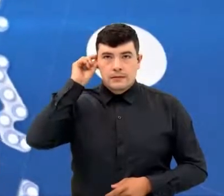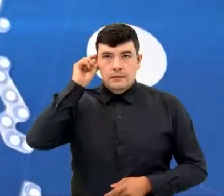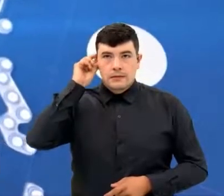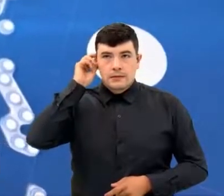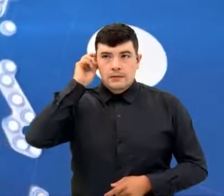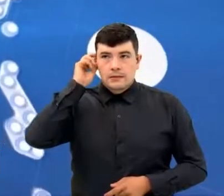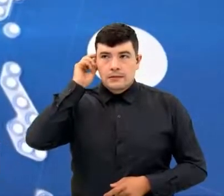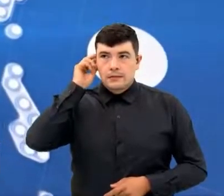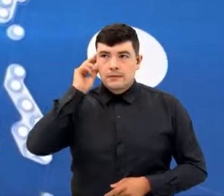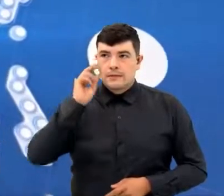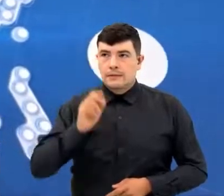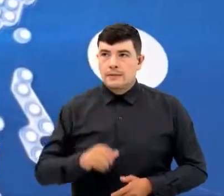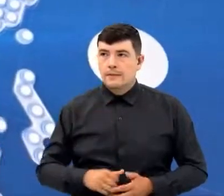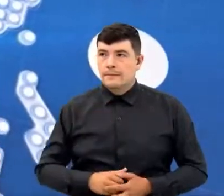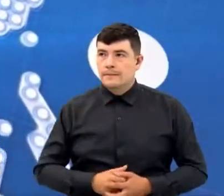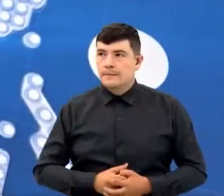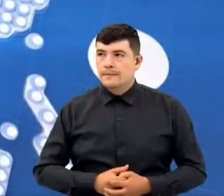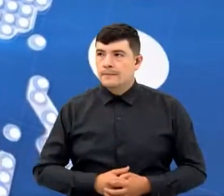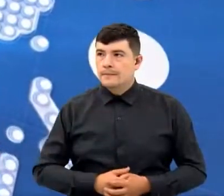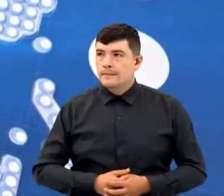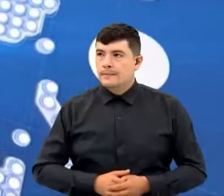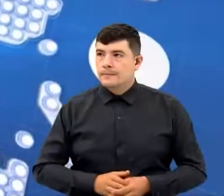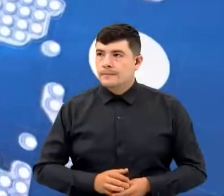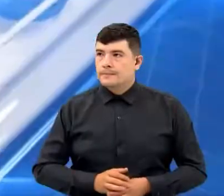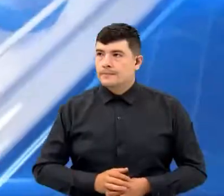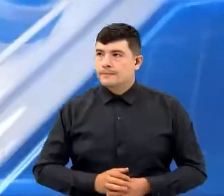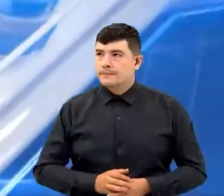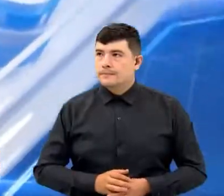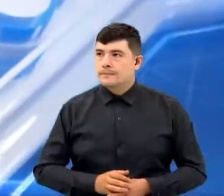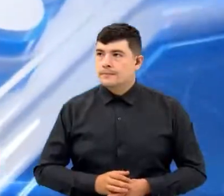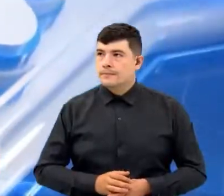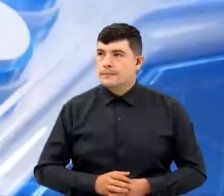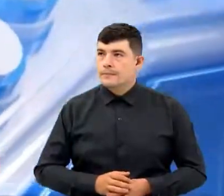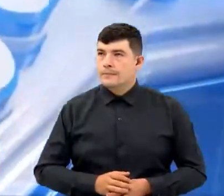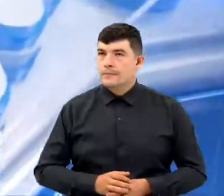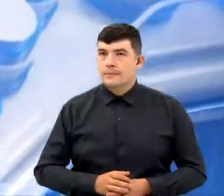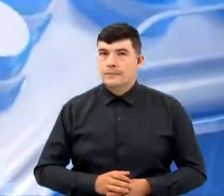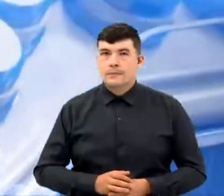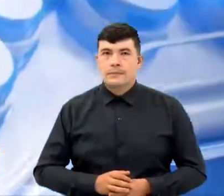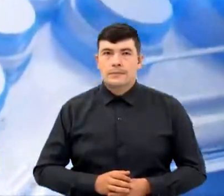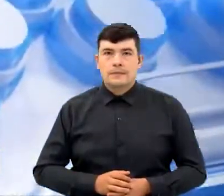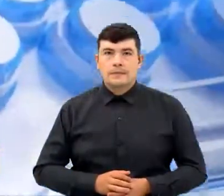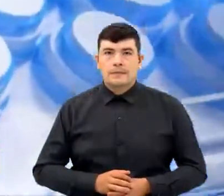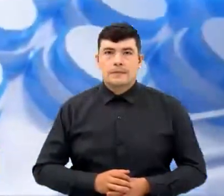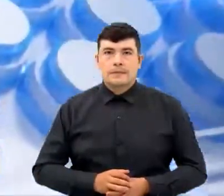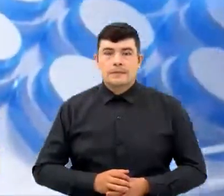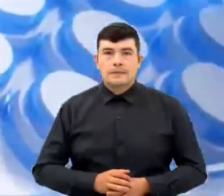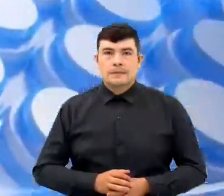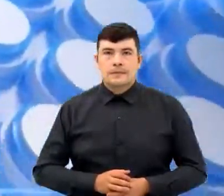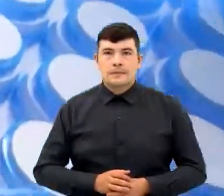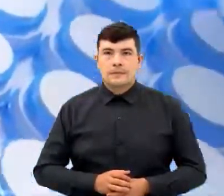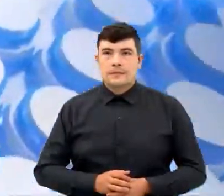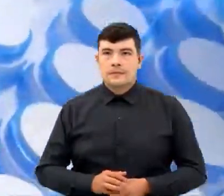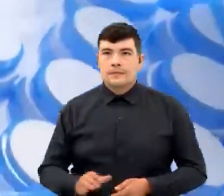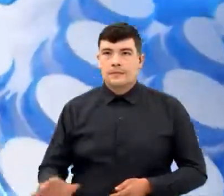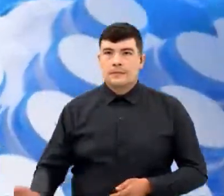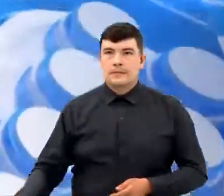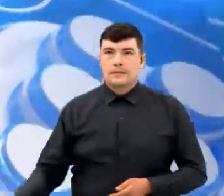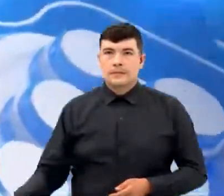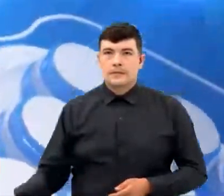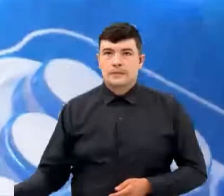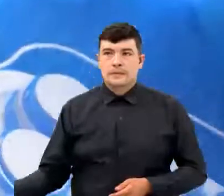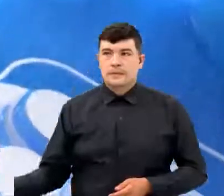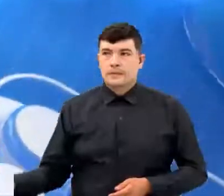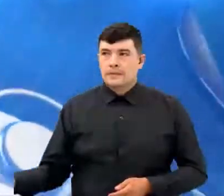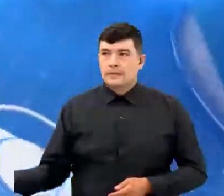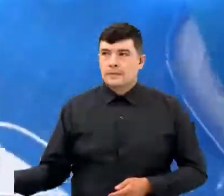solidaridad con el veedor. Entre tanto, otros sectores manifestaron que la corporación no se puede convertir en un ring de